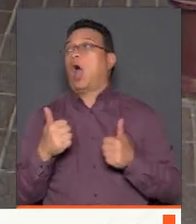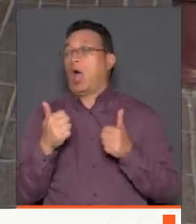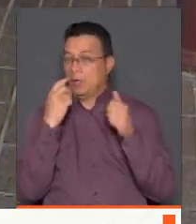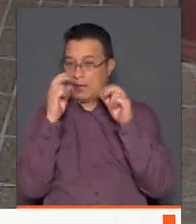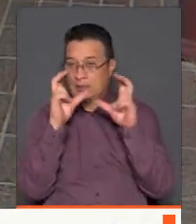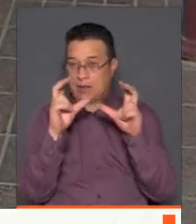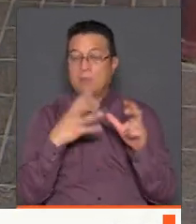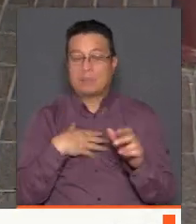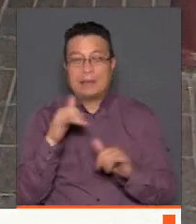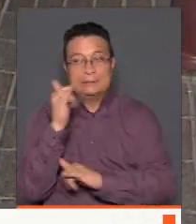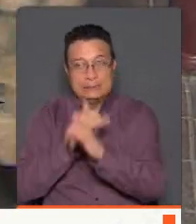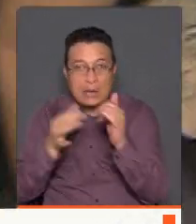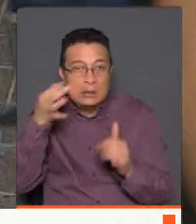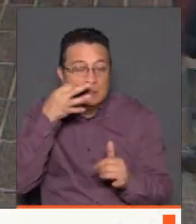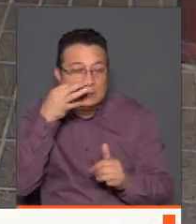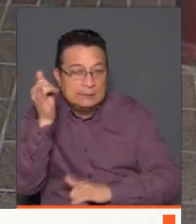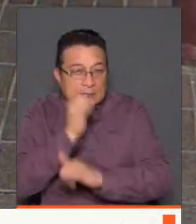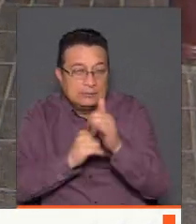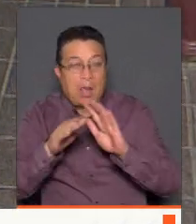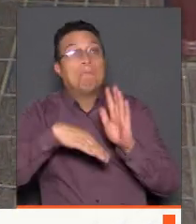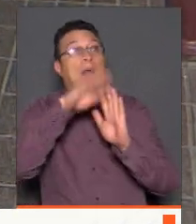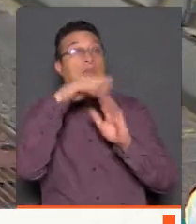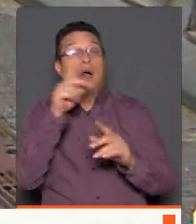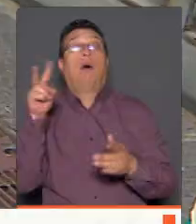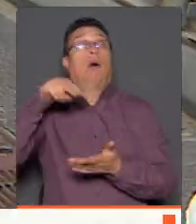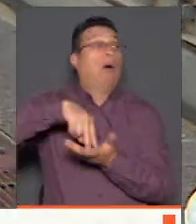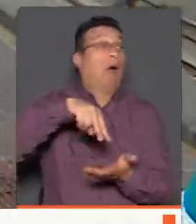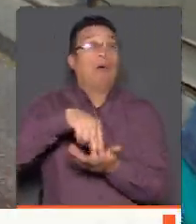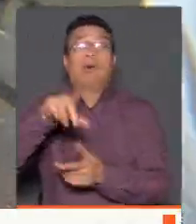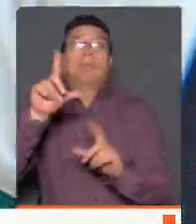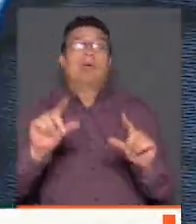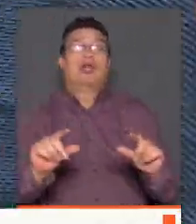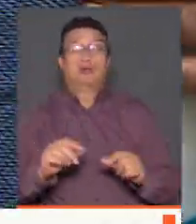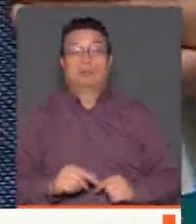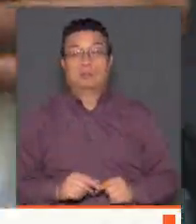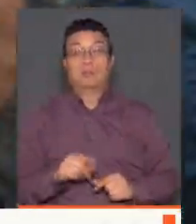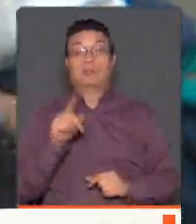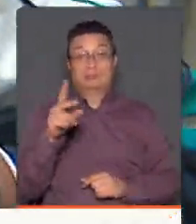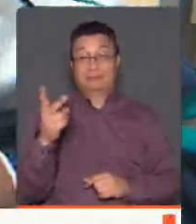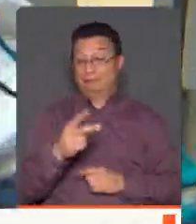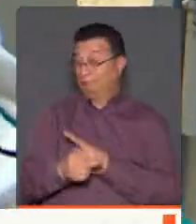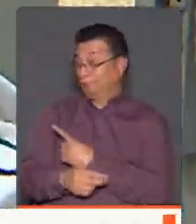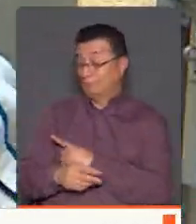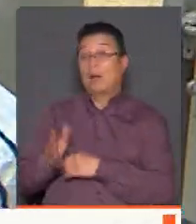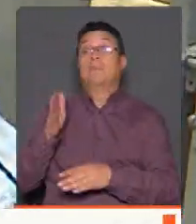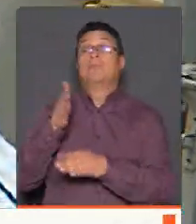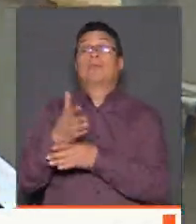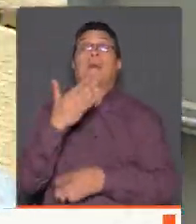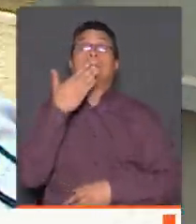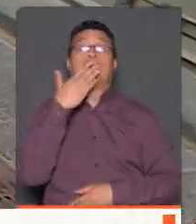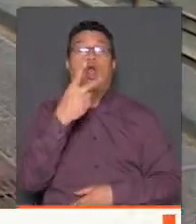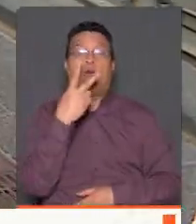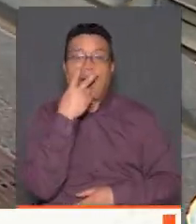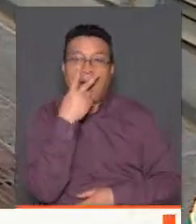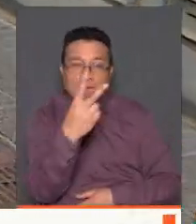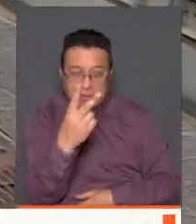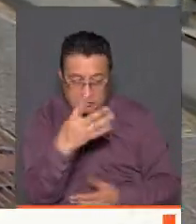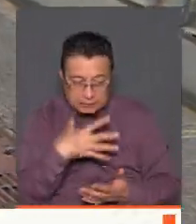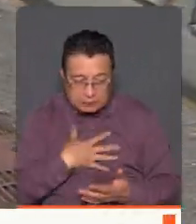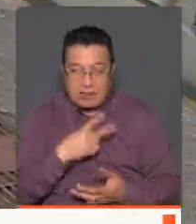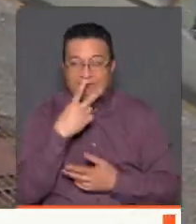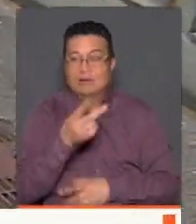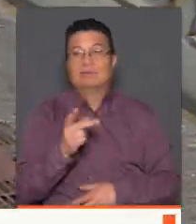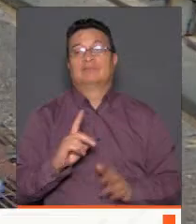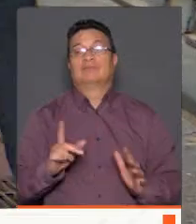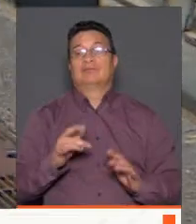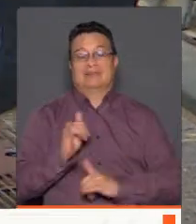mucho por internet porque hay más ofertas que cuando uno viene aquí a las tiendas. Romina y su papá prefieren ver los productos de cerca. No, yo soy más de